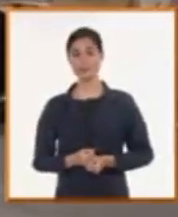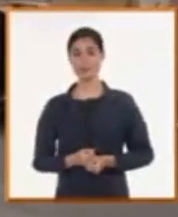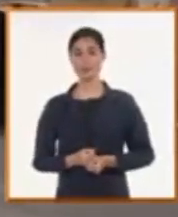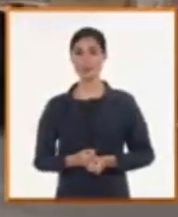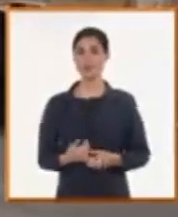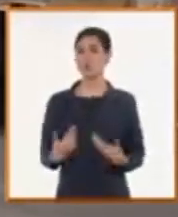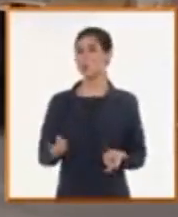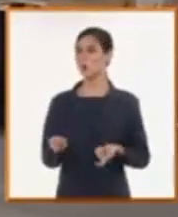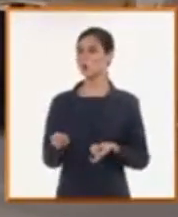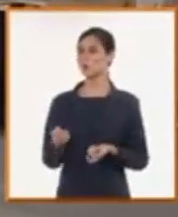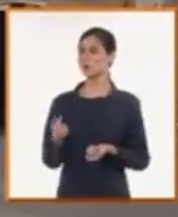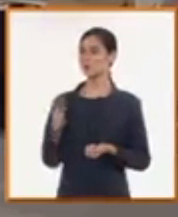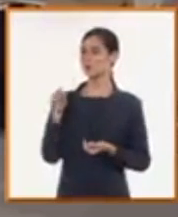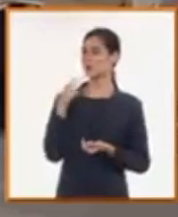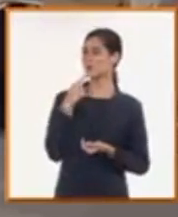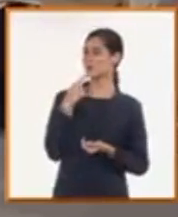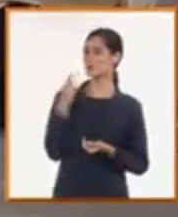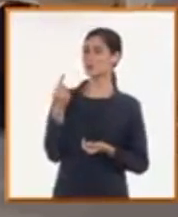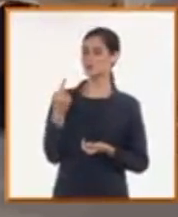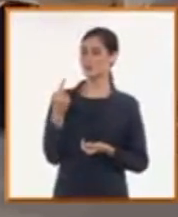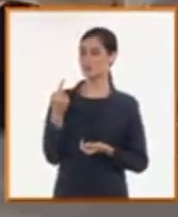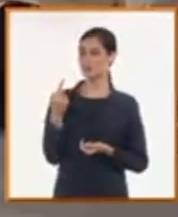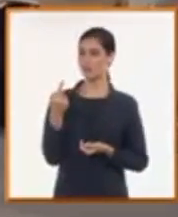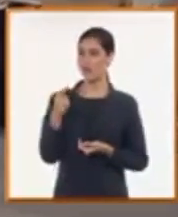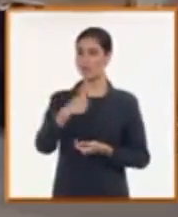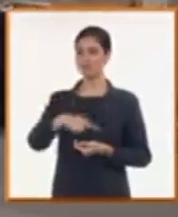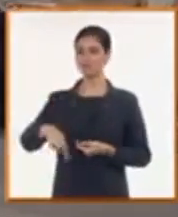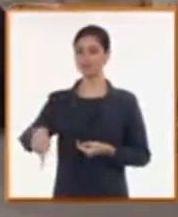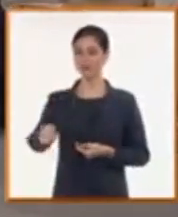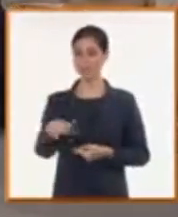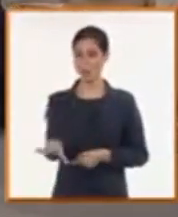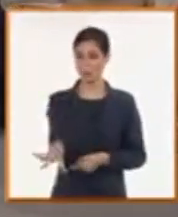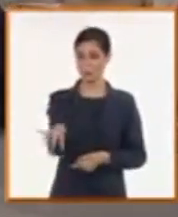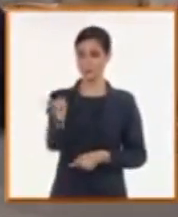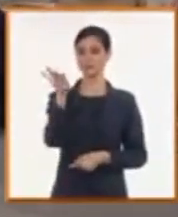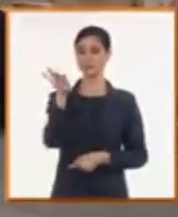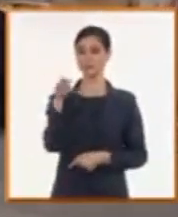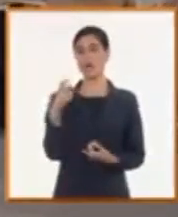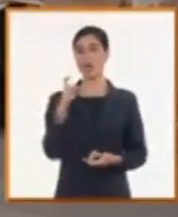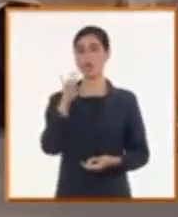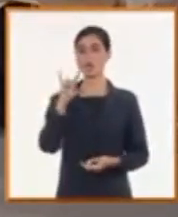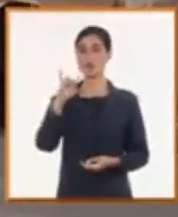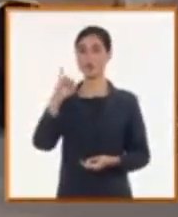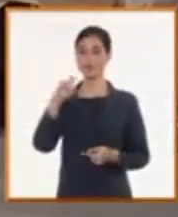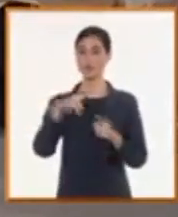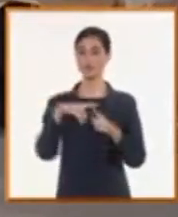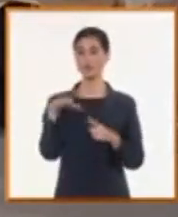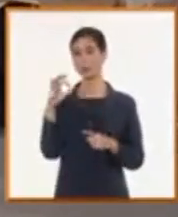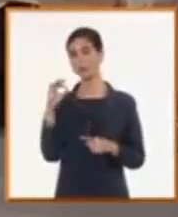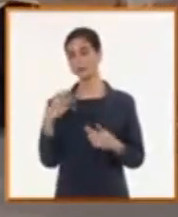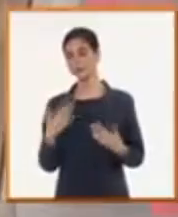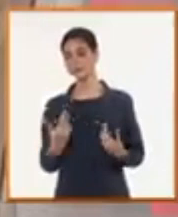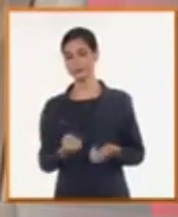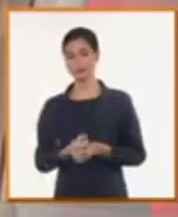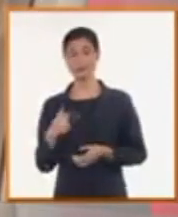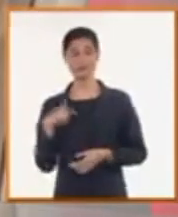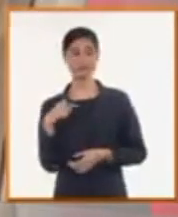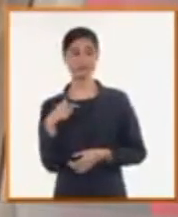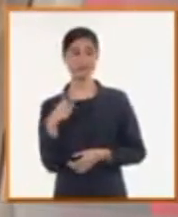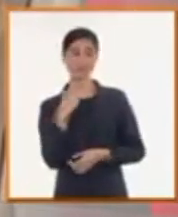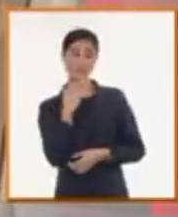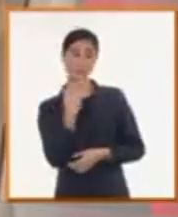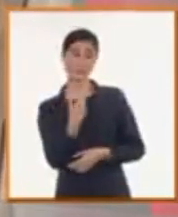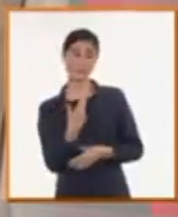los sudafricanos, ¿qué quiere decir Bueno, con lo eso? que quiere decir es que estamos en presencia de una operación ofensiva, saludando